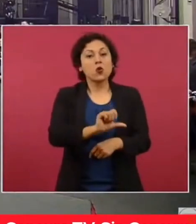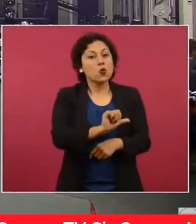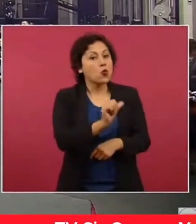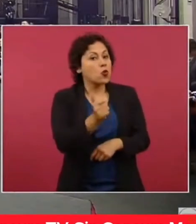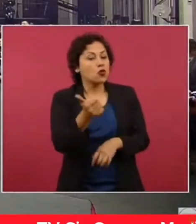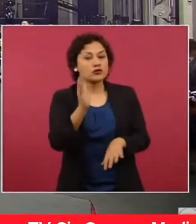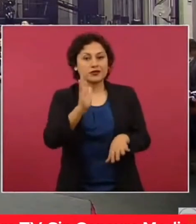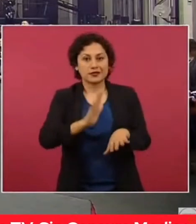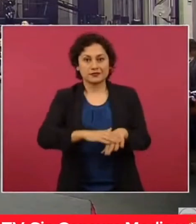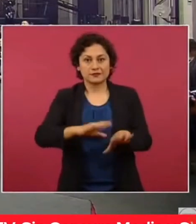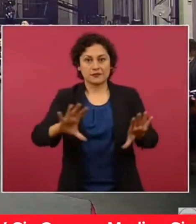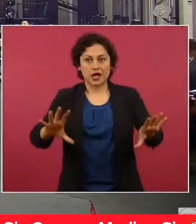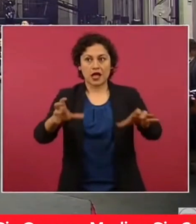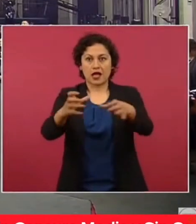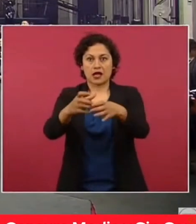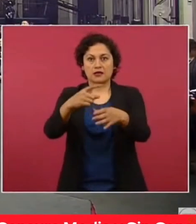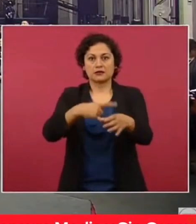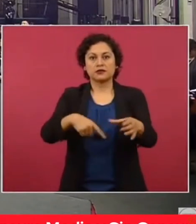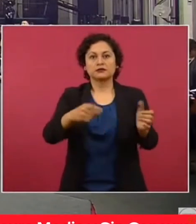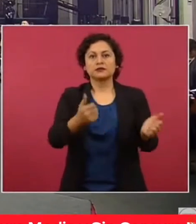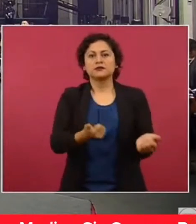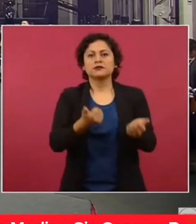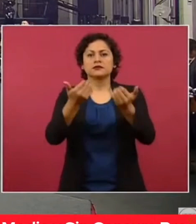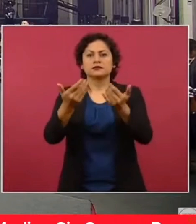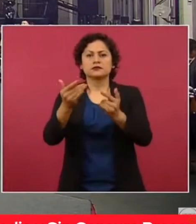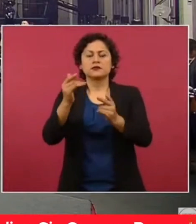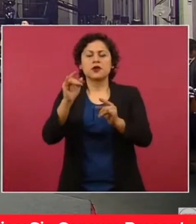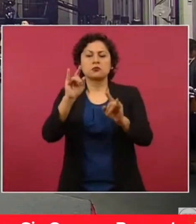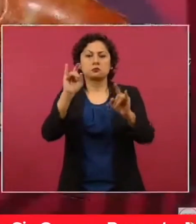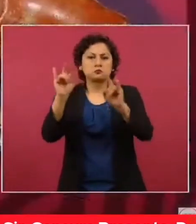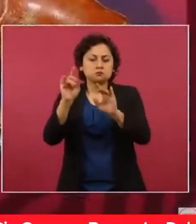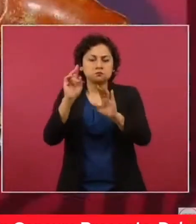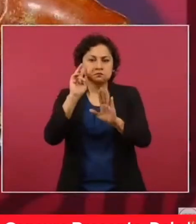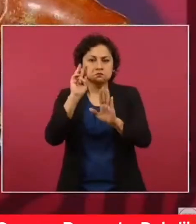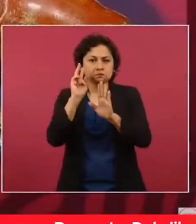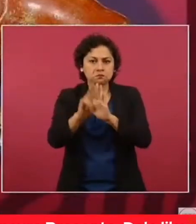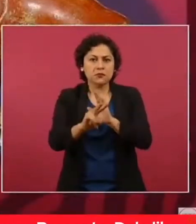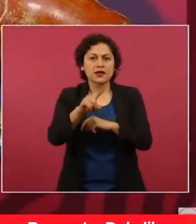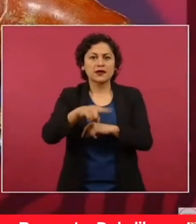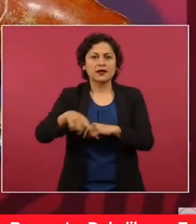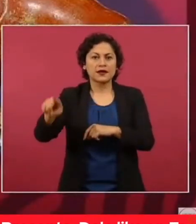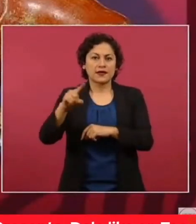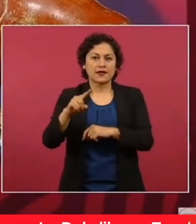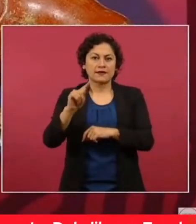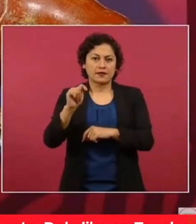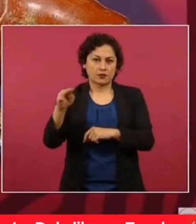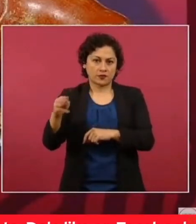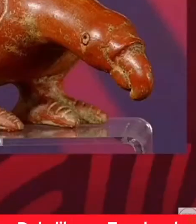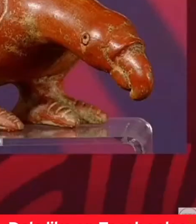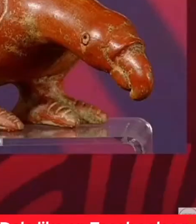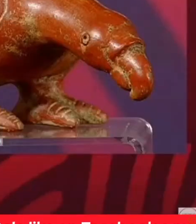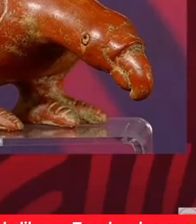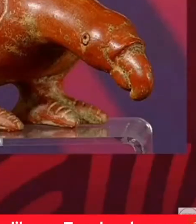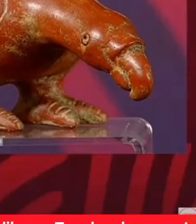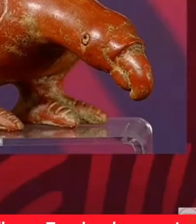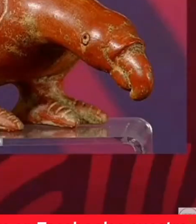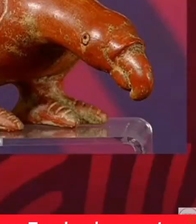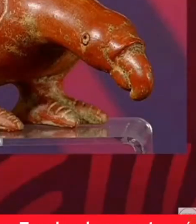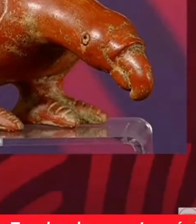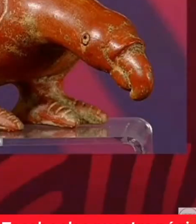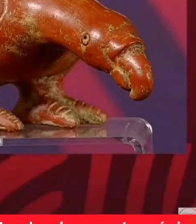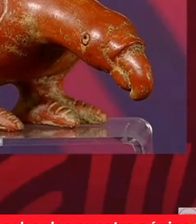el Museo del Templo Mayor, aquí a unos pasos, para que las y los compañeros de los medios y el público en